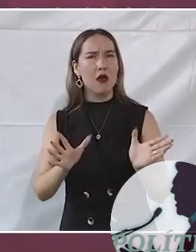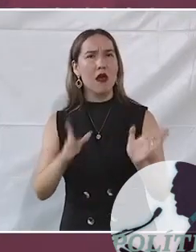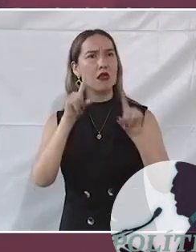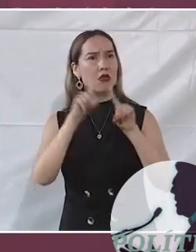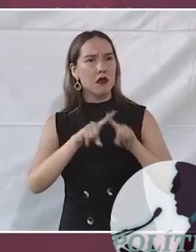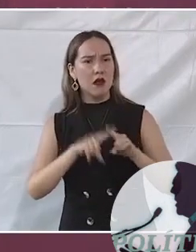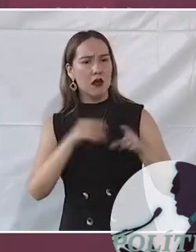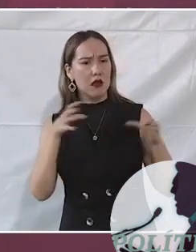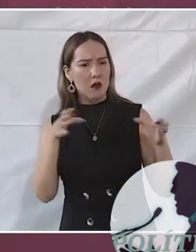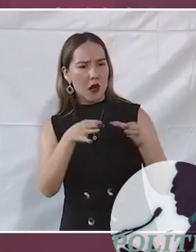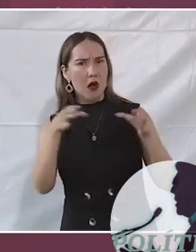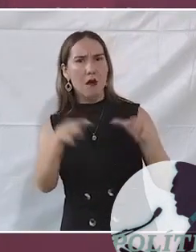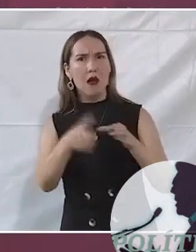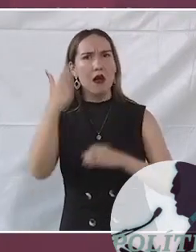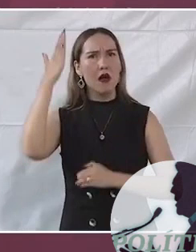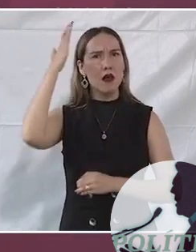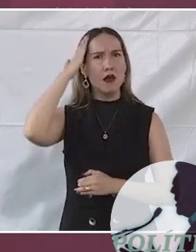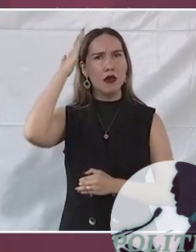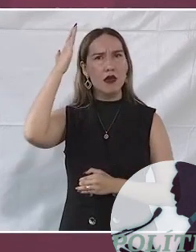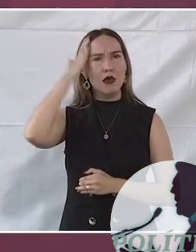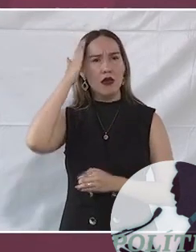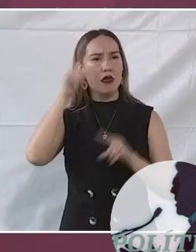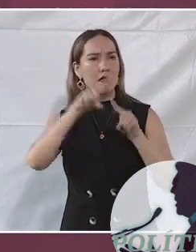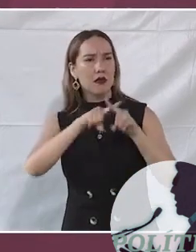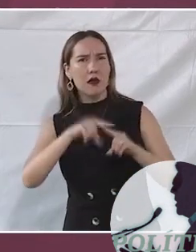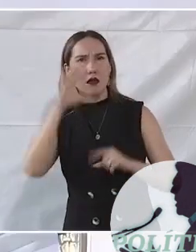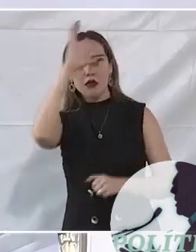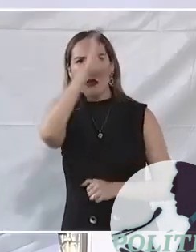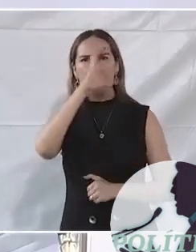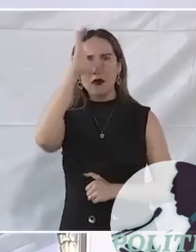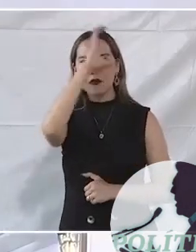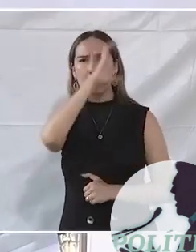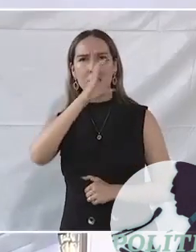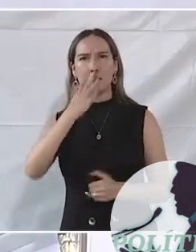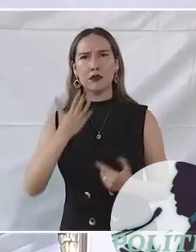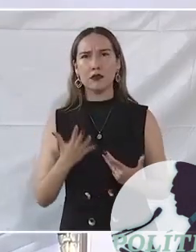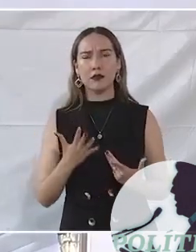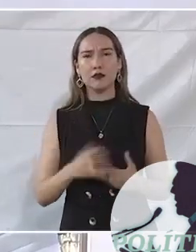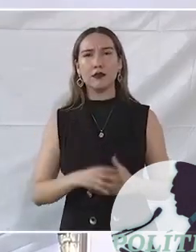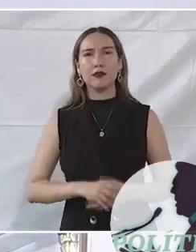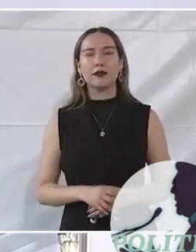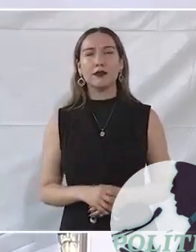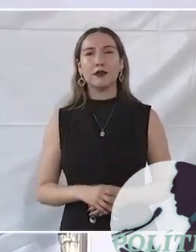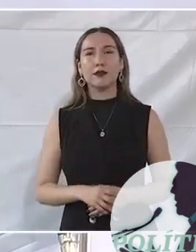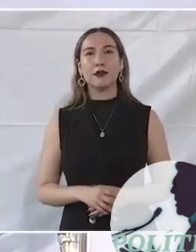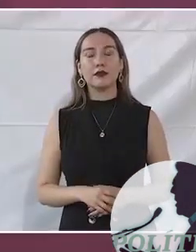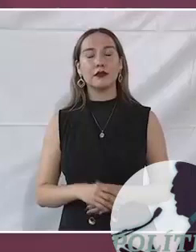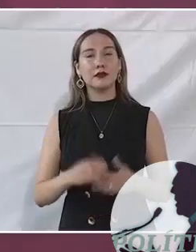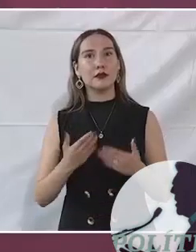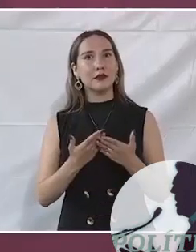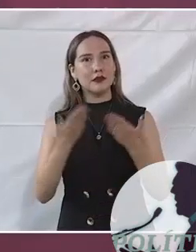grandes civilizaciones, grandes culturas. Y por ese México